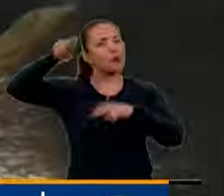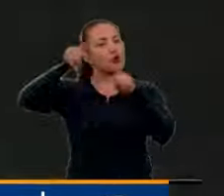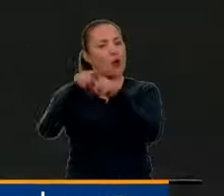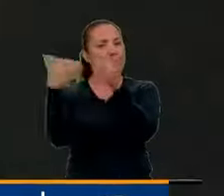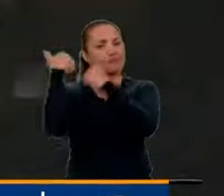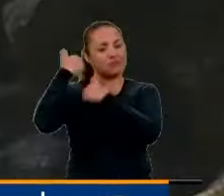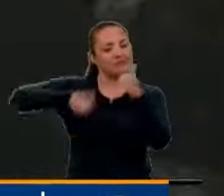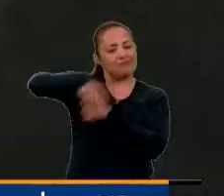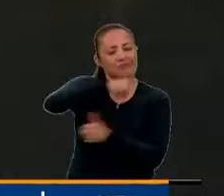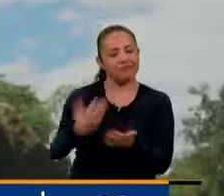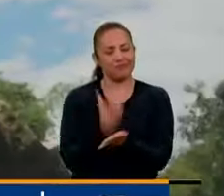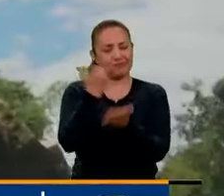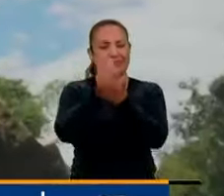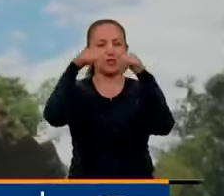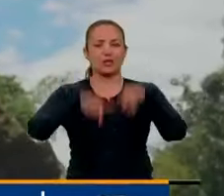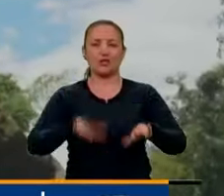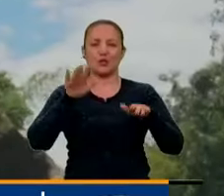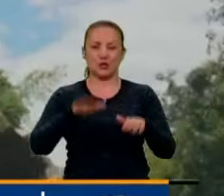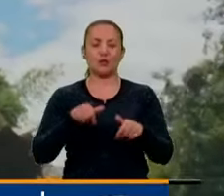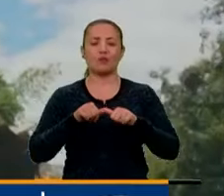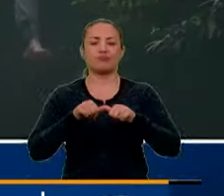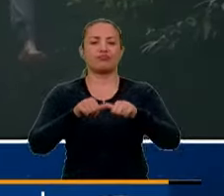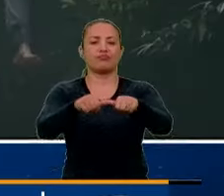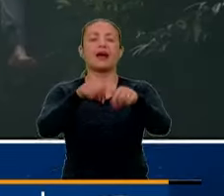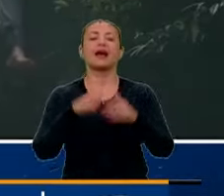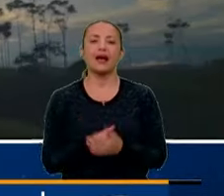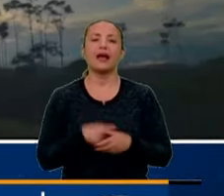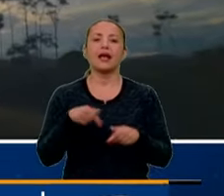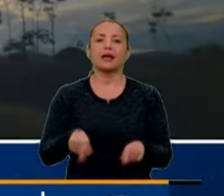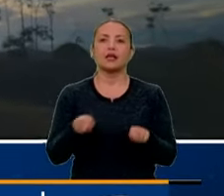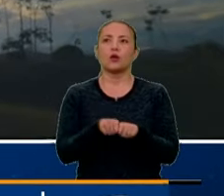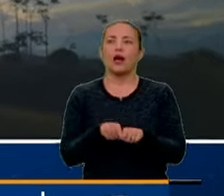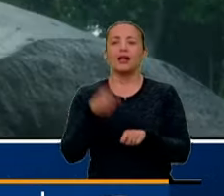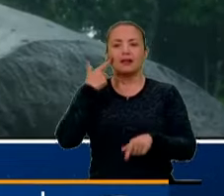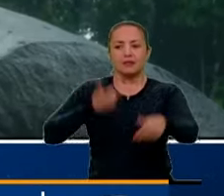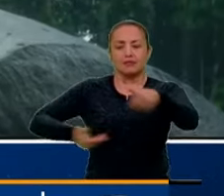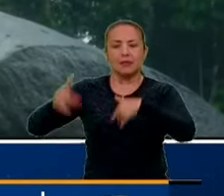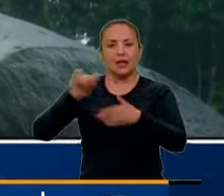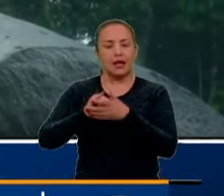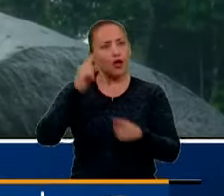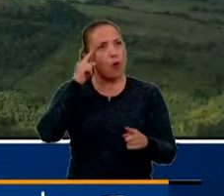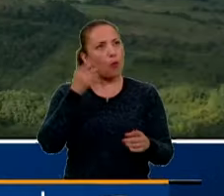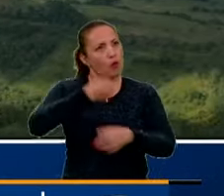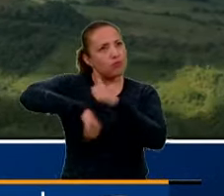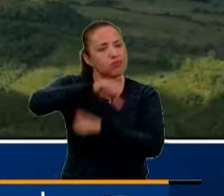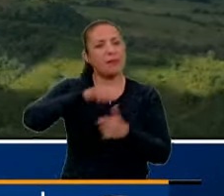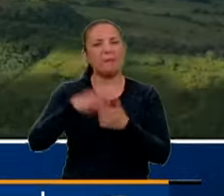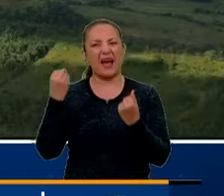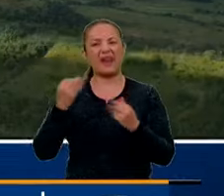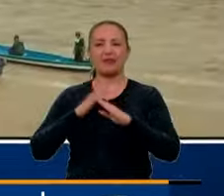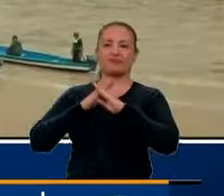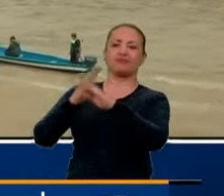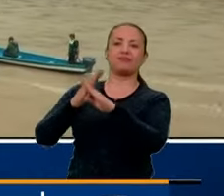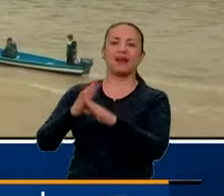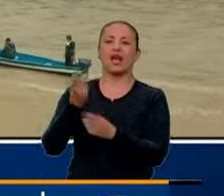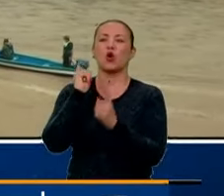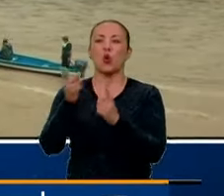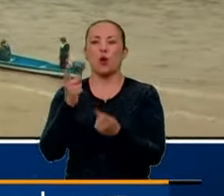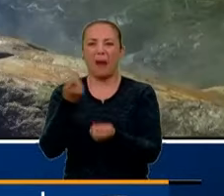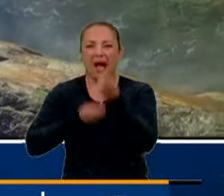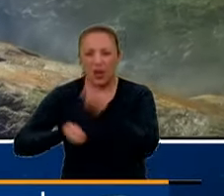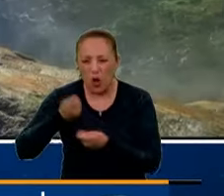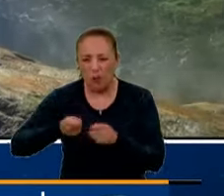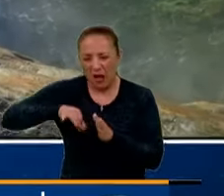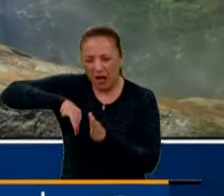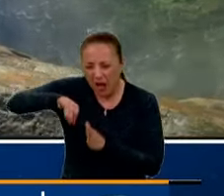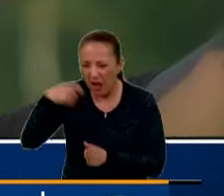sostenible. Ha sido el turismo también entendido como una alternativa para luchar contra las economías ilícitas,